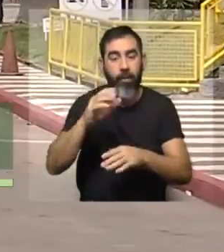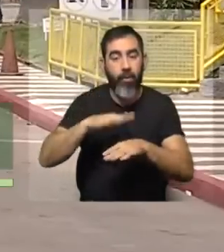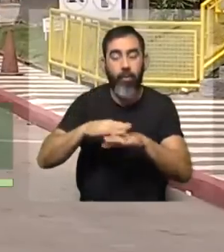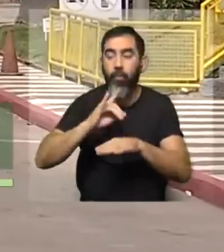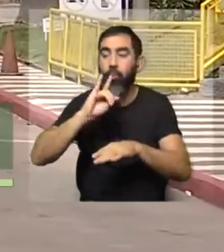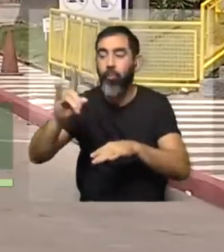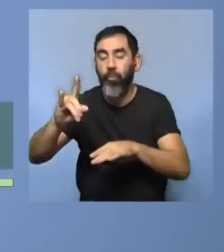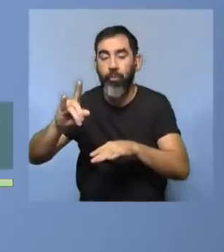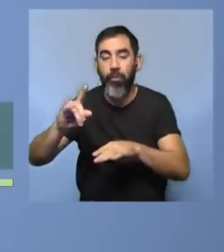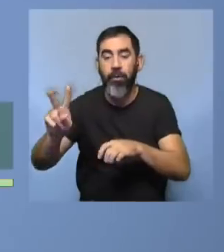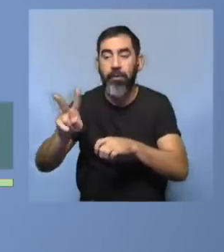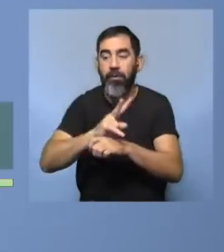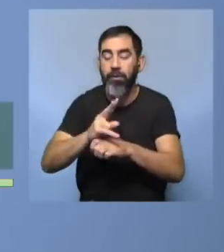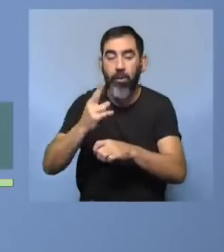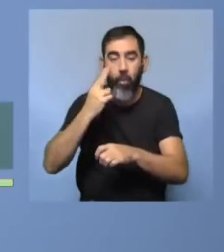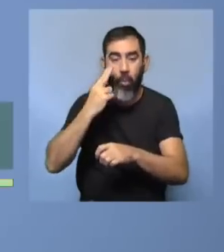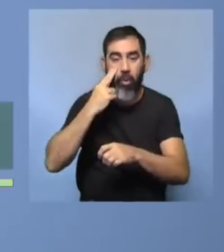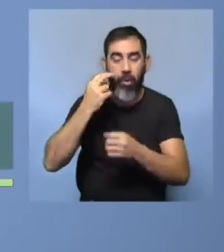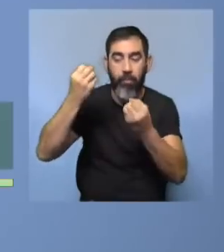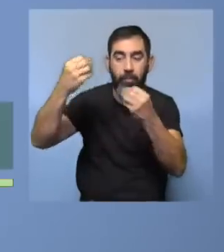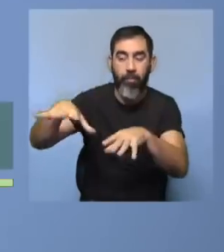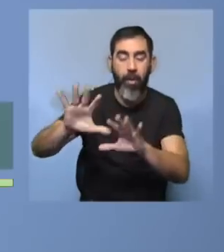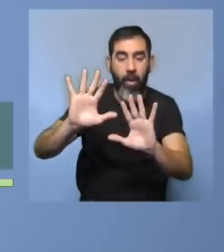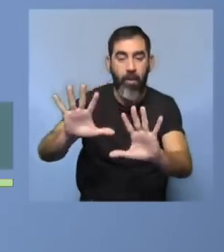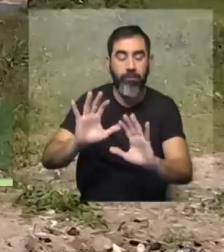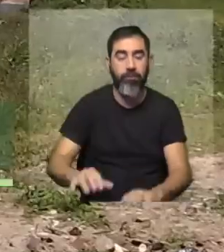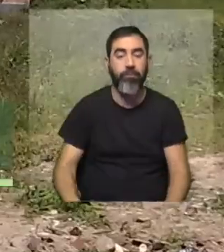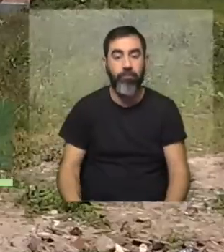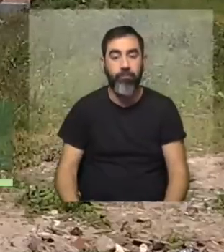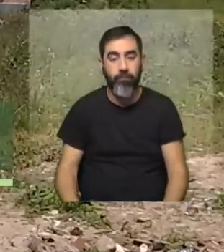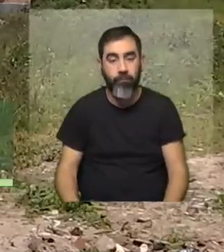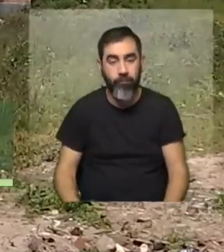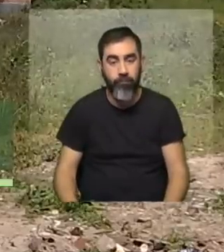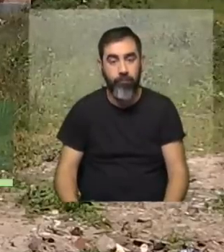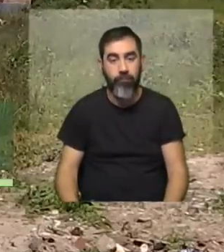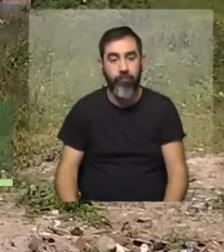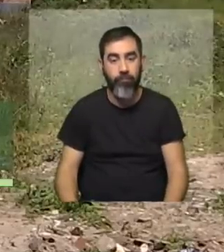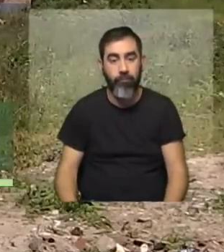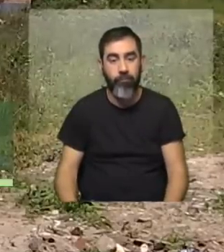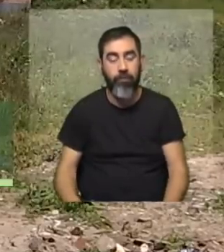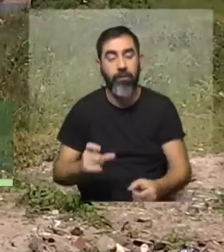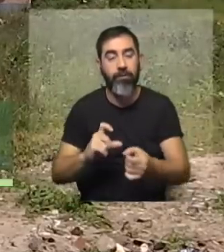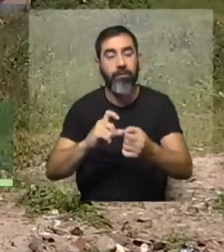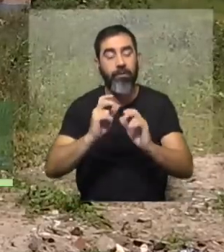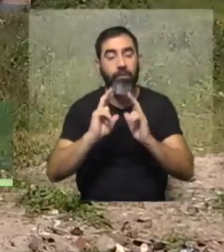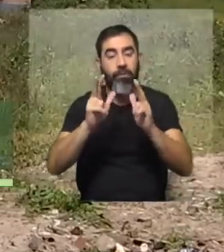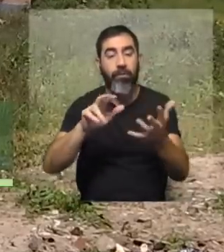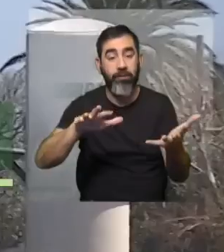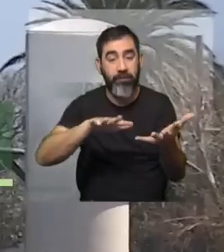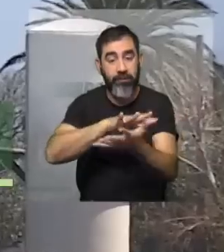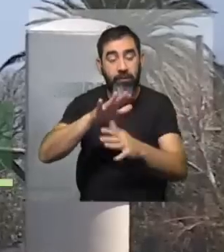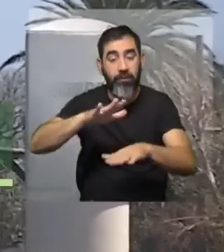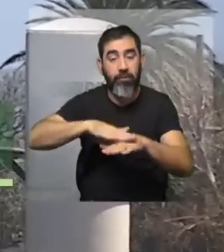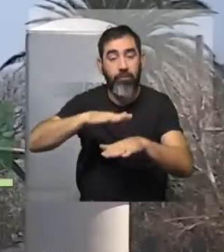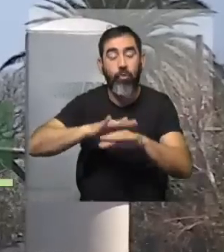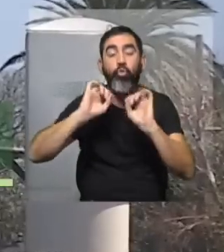responsabilice de la inseguridad que significa dejar la planta en los términos que pretende el directorio Asimismo el gremio seguro que esta situación es